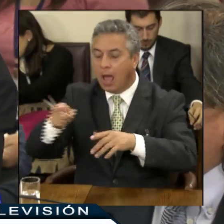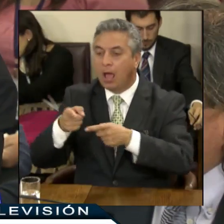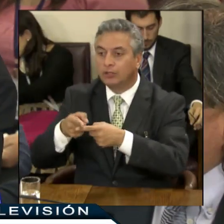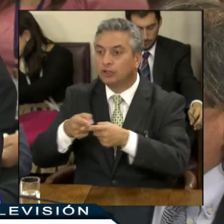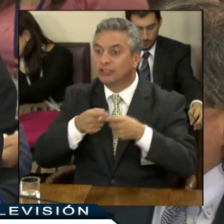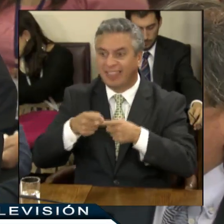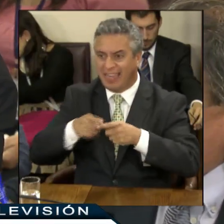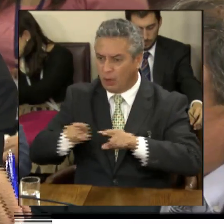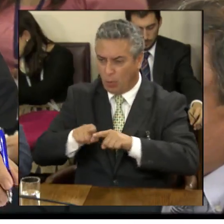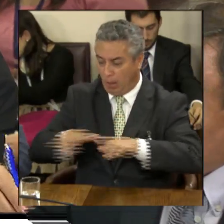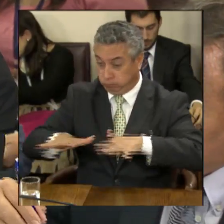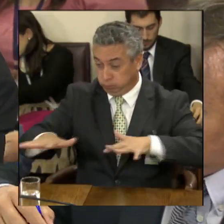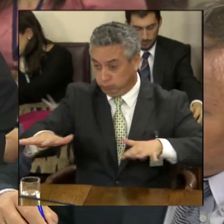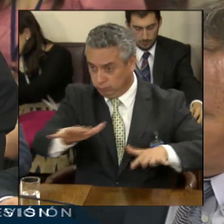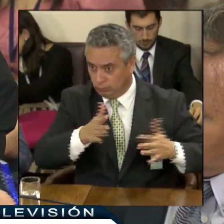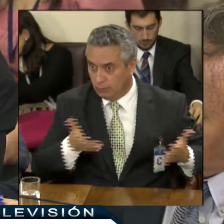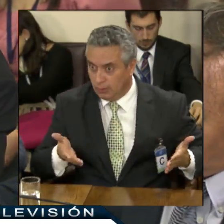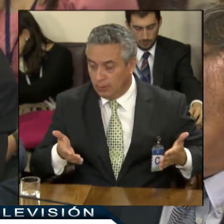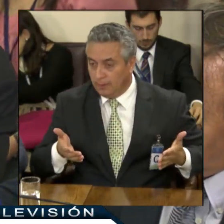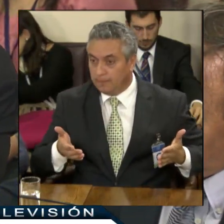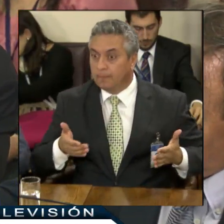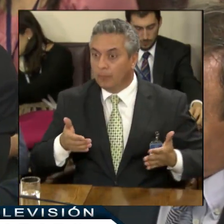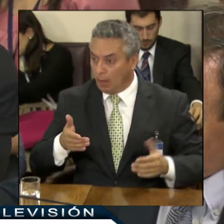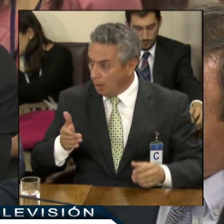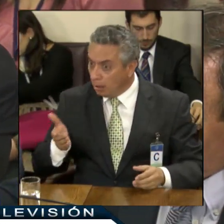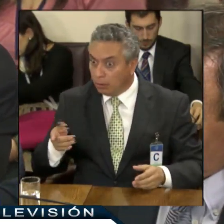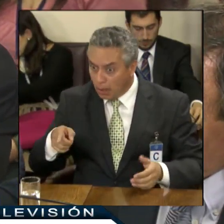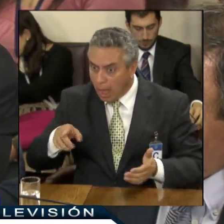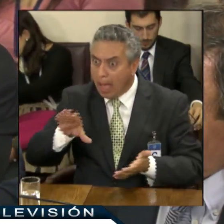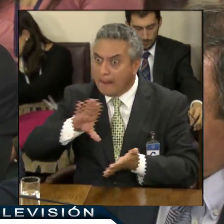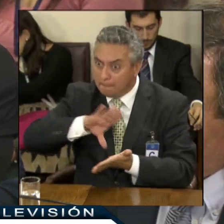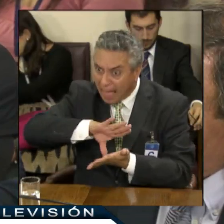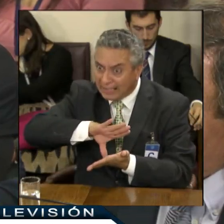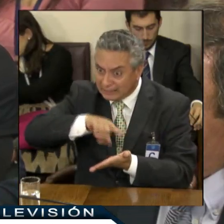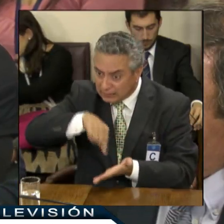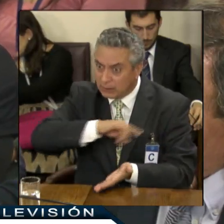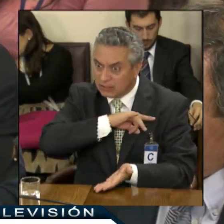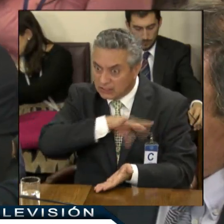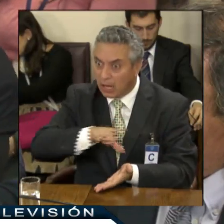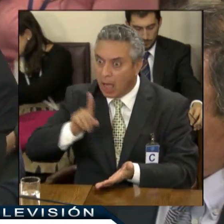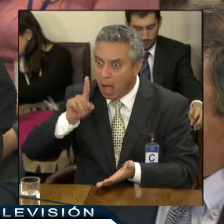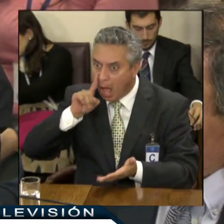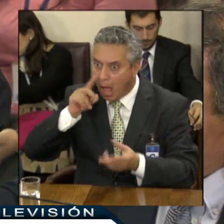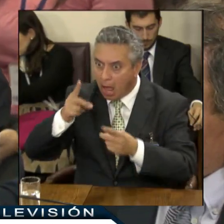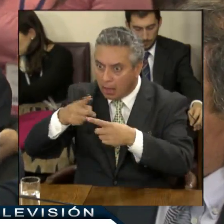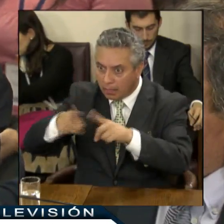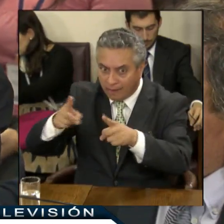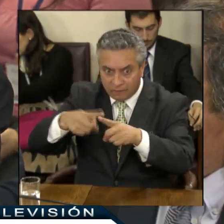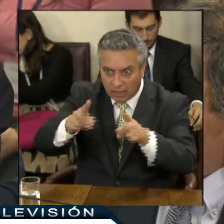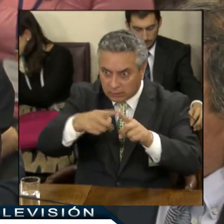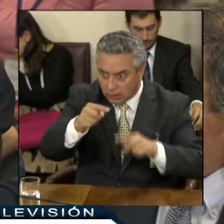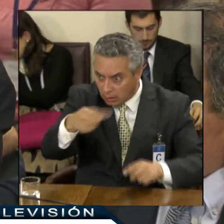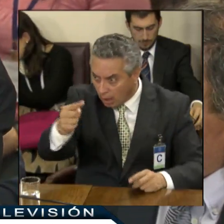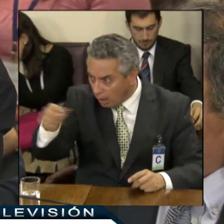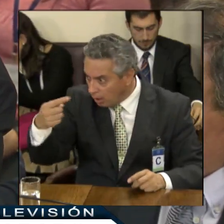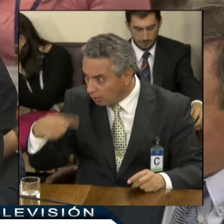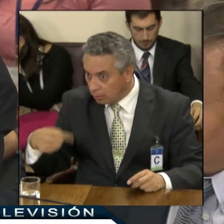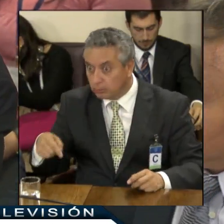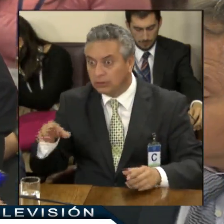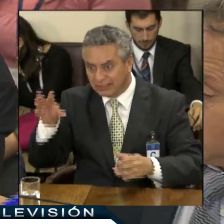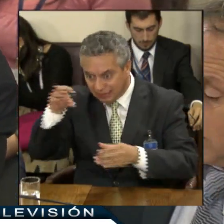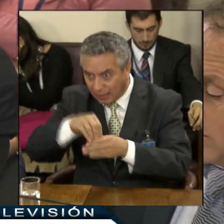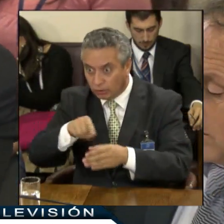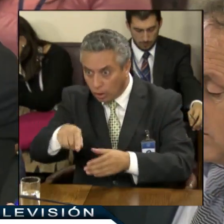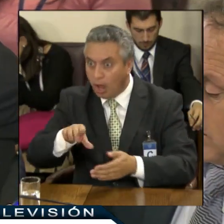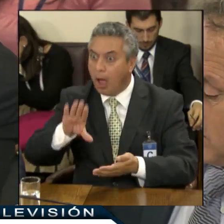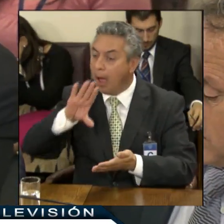en que hay que que que el país es diverso y que se tienen que reconocer los derechos de dentro de esa diversidad